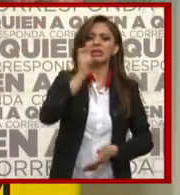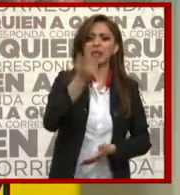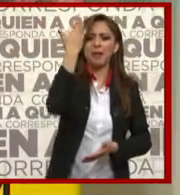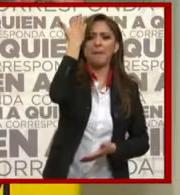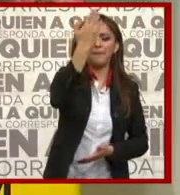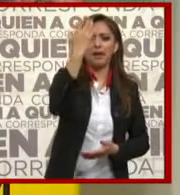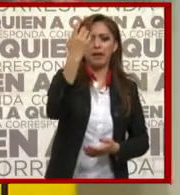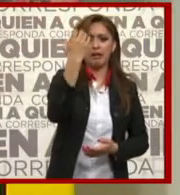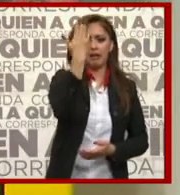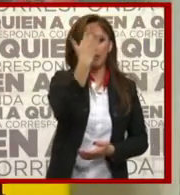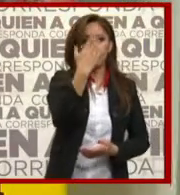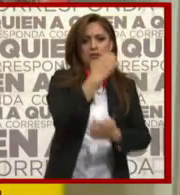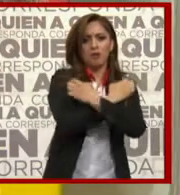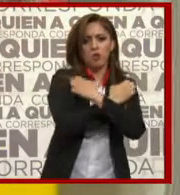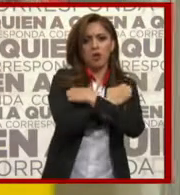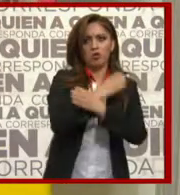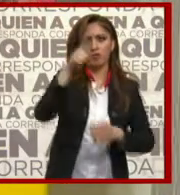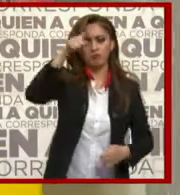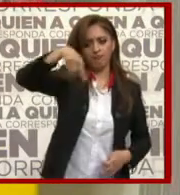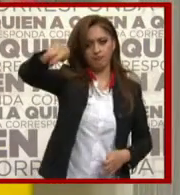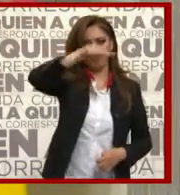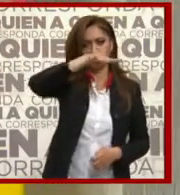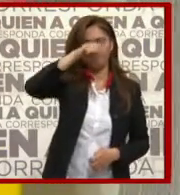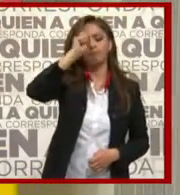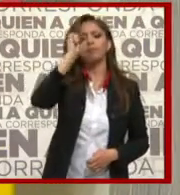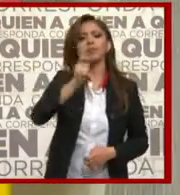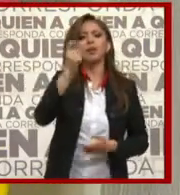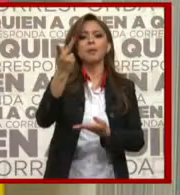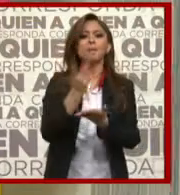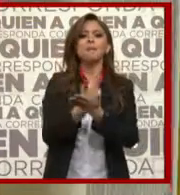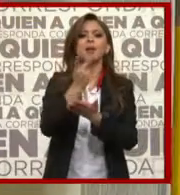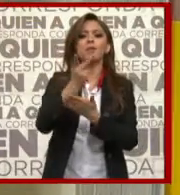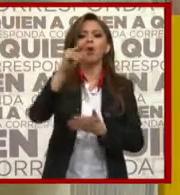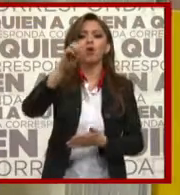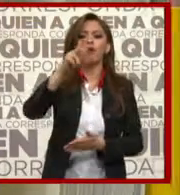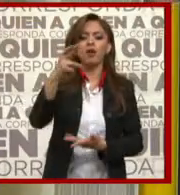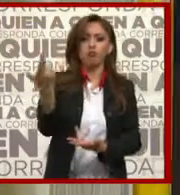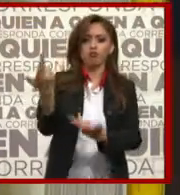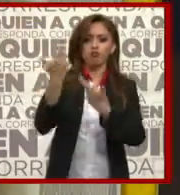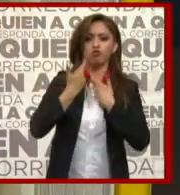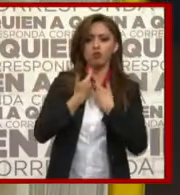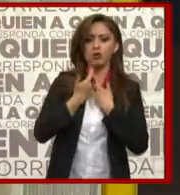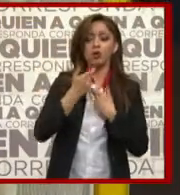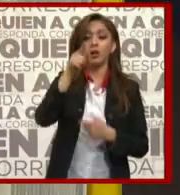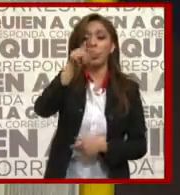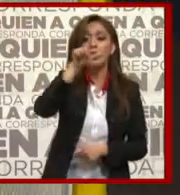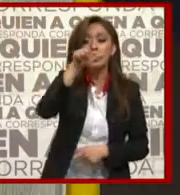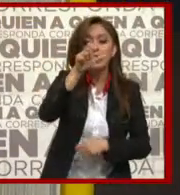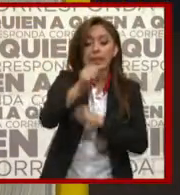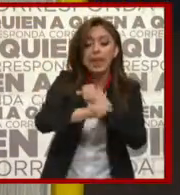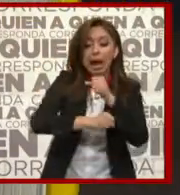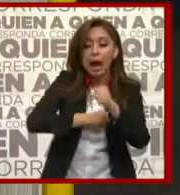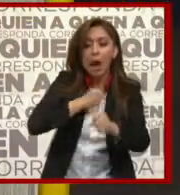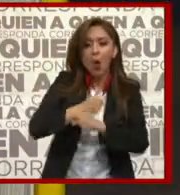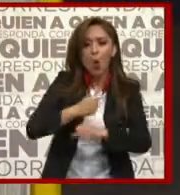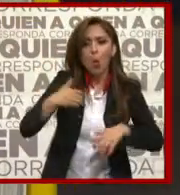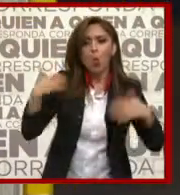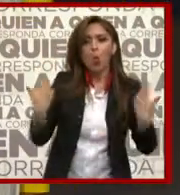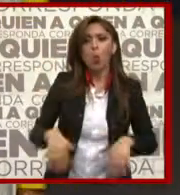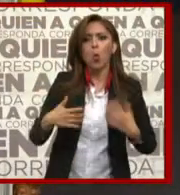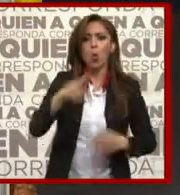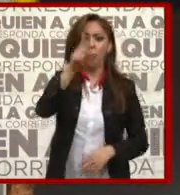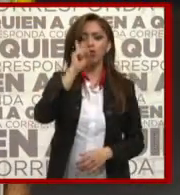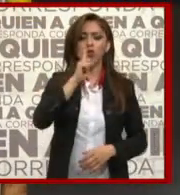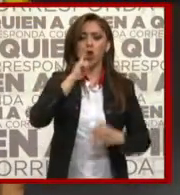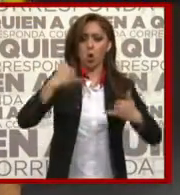niños y en especial de las niñas y fíjate que gana el premio Nobel de la paz el año pasado a los 17 años es la es es la persona